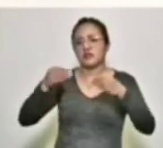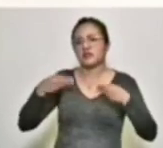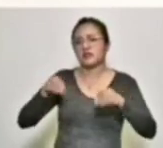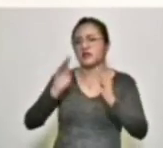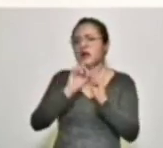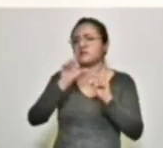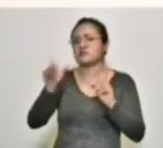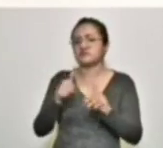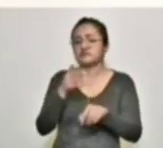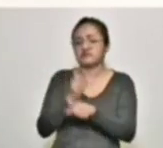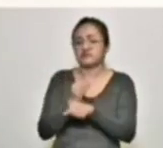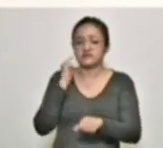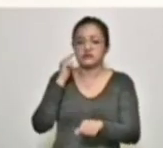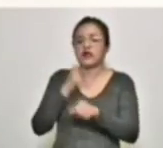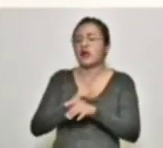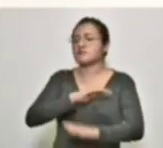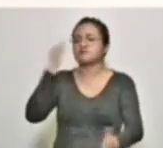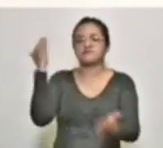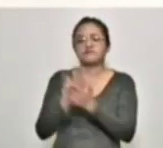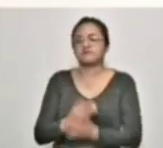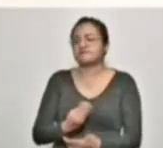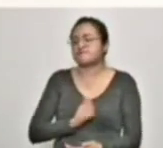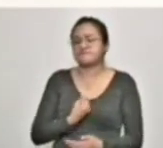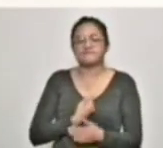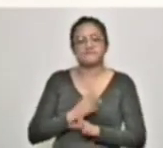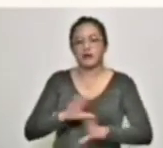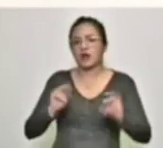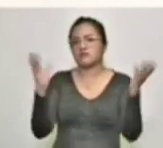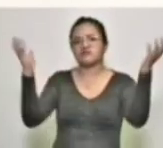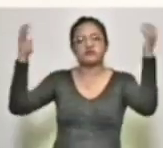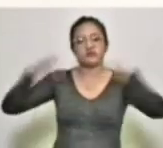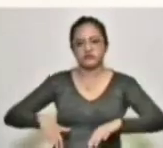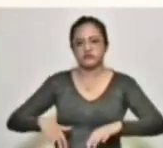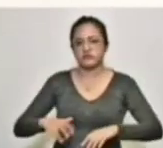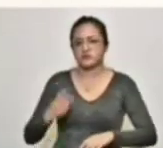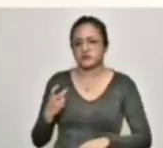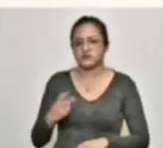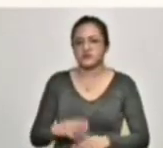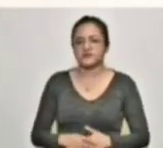específico llegara a su límite de resistencia y se generó este colapso.